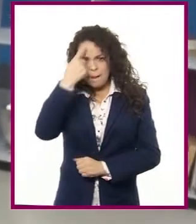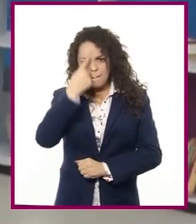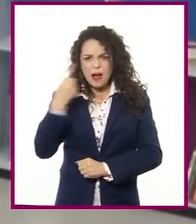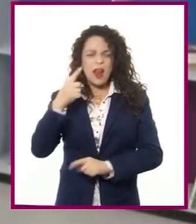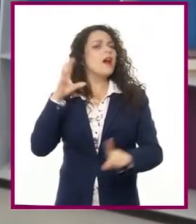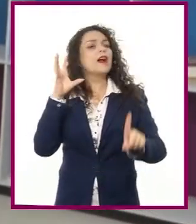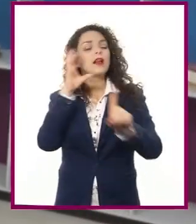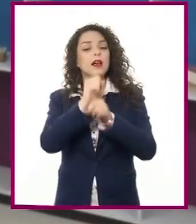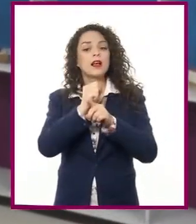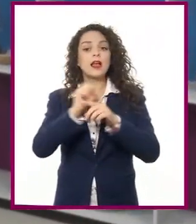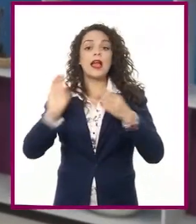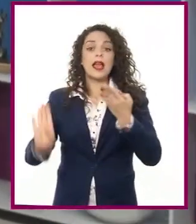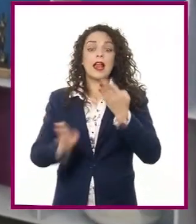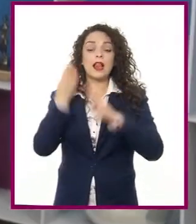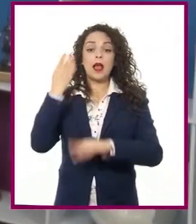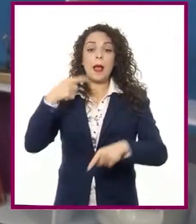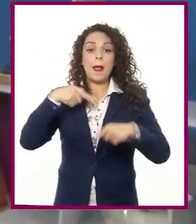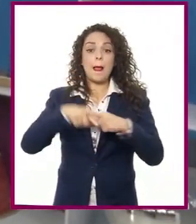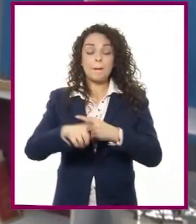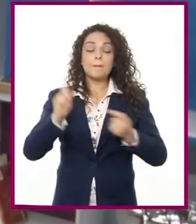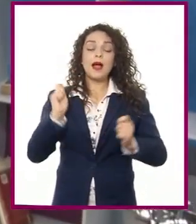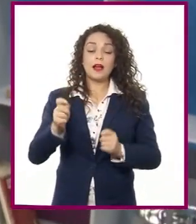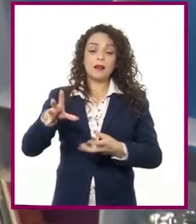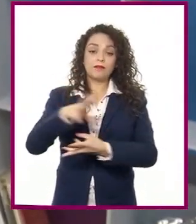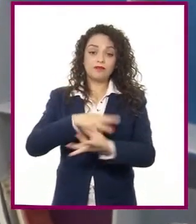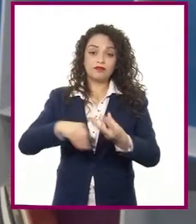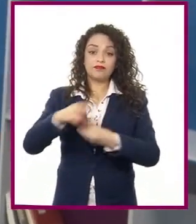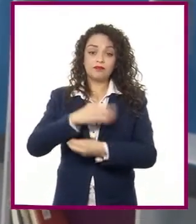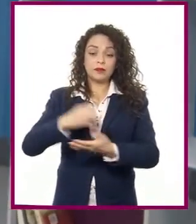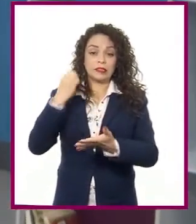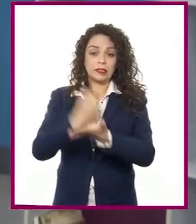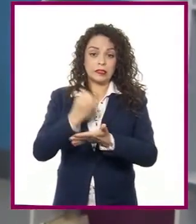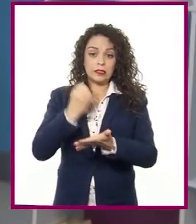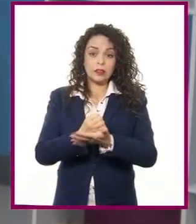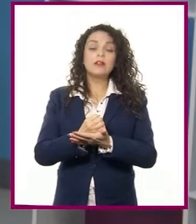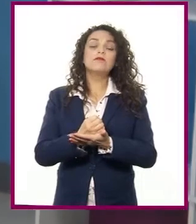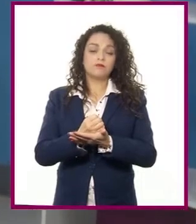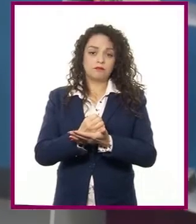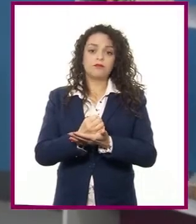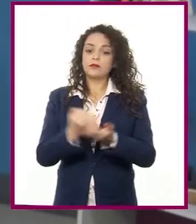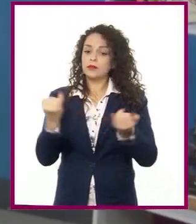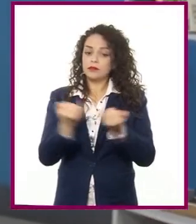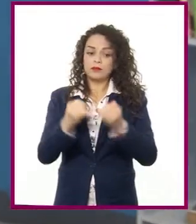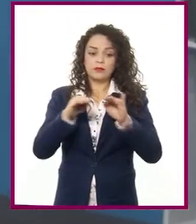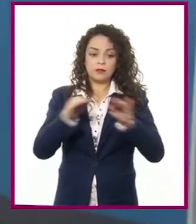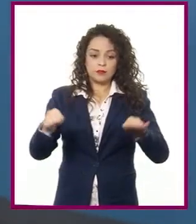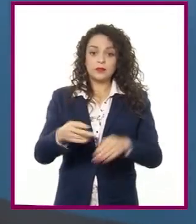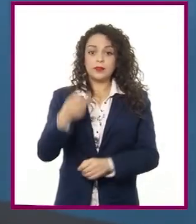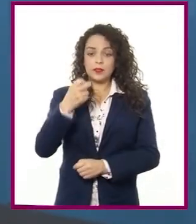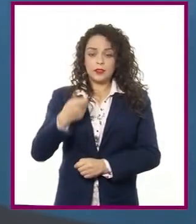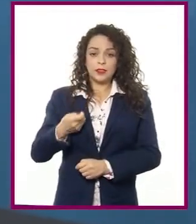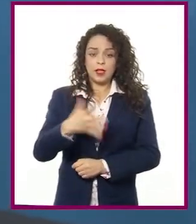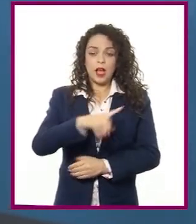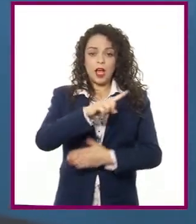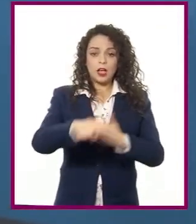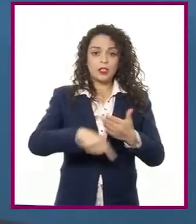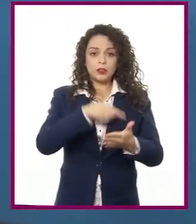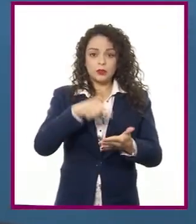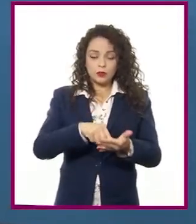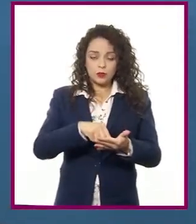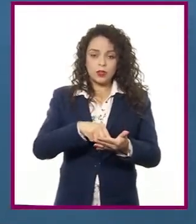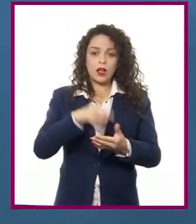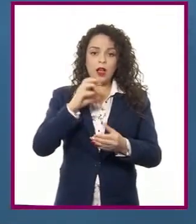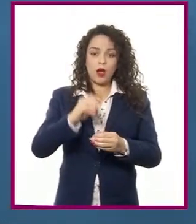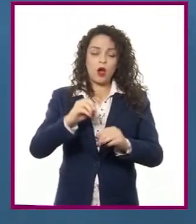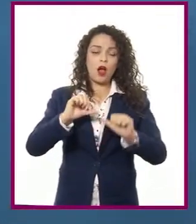mundo tuviera un crecimiento económico compartido. Comenzaron a surgir lo que conocemos como zonas o áreas de libre comercio, en